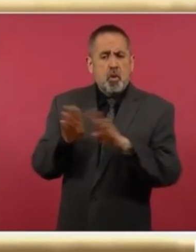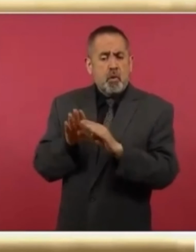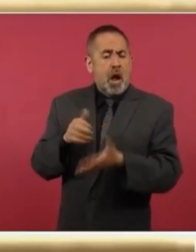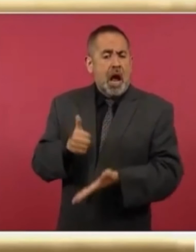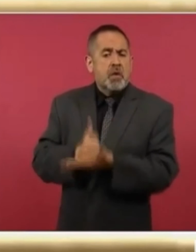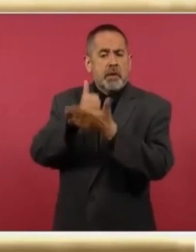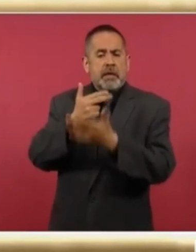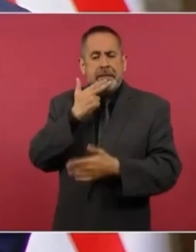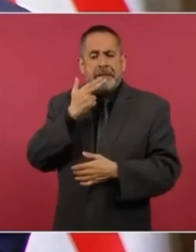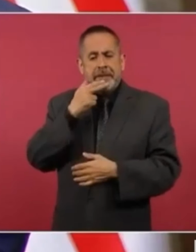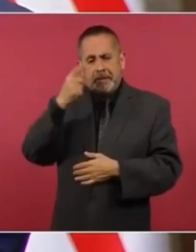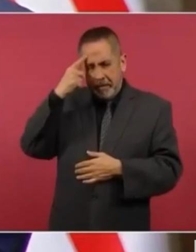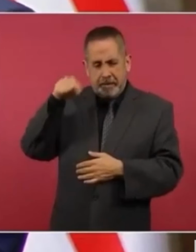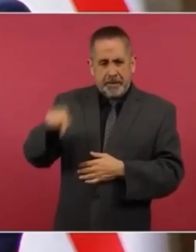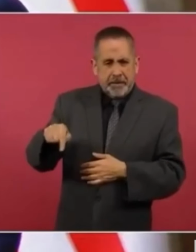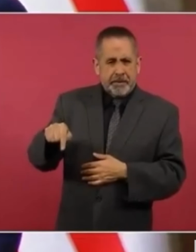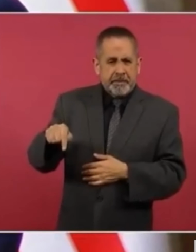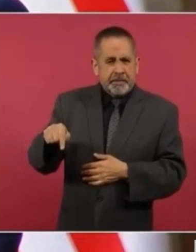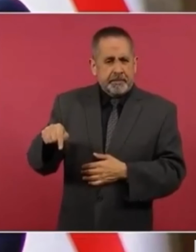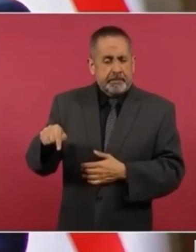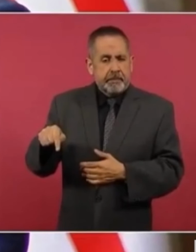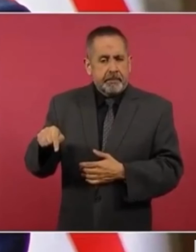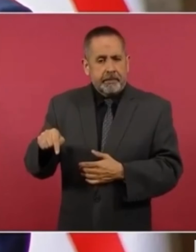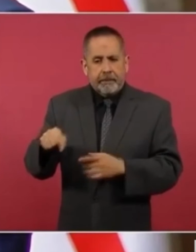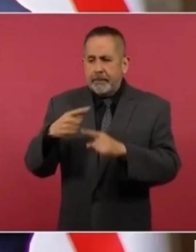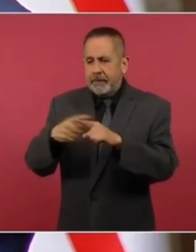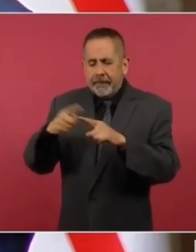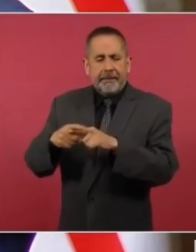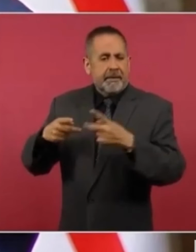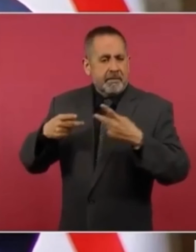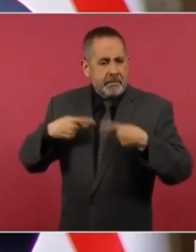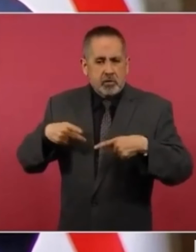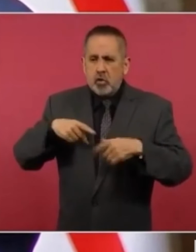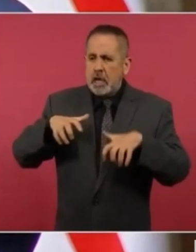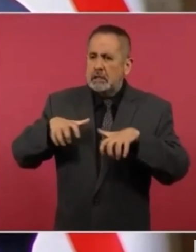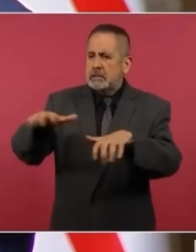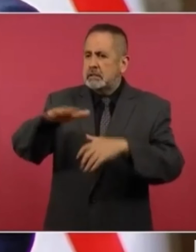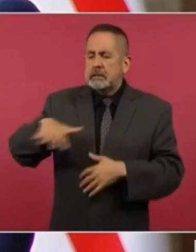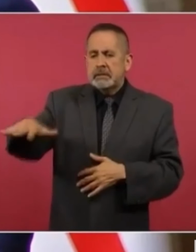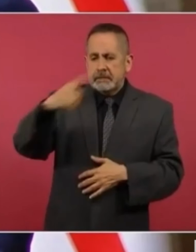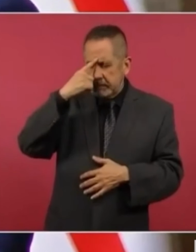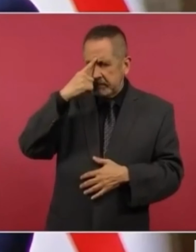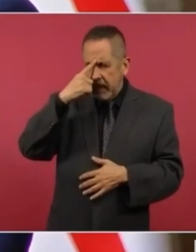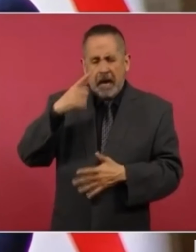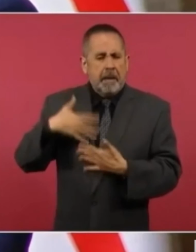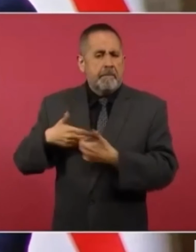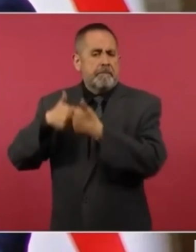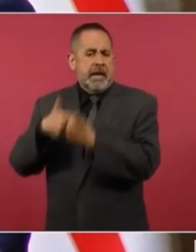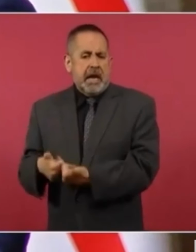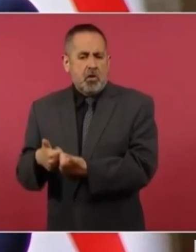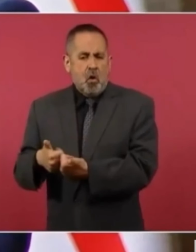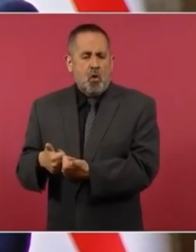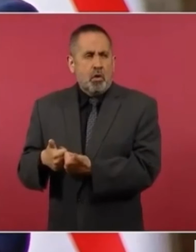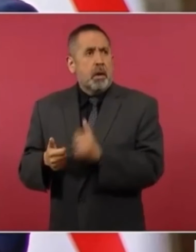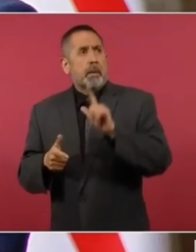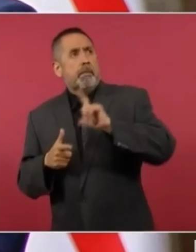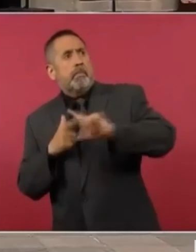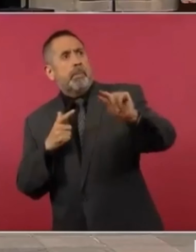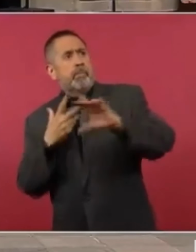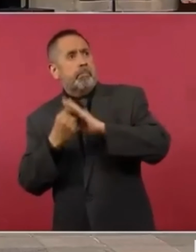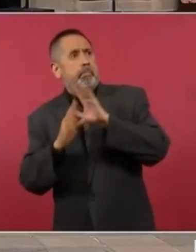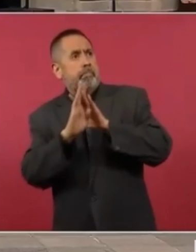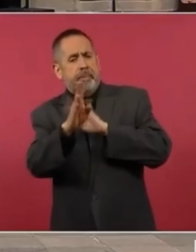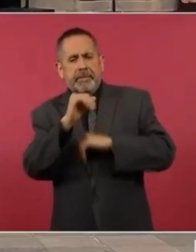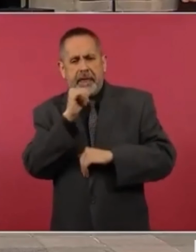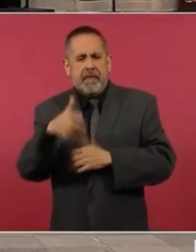ayudan a que la gente se quede en sus comunidades, en